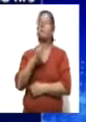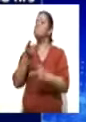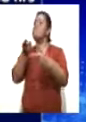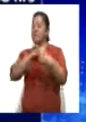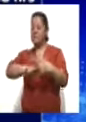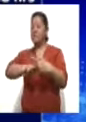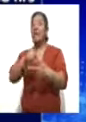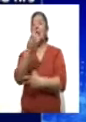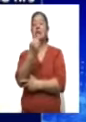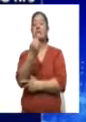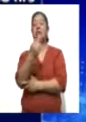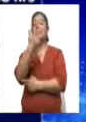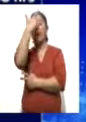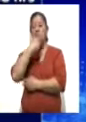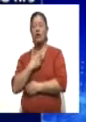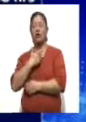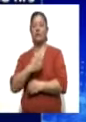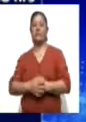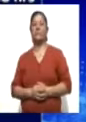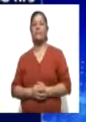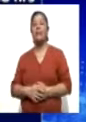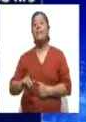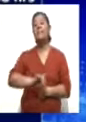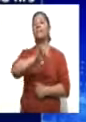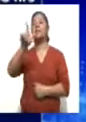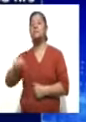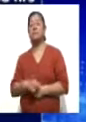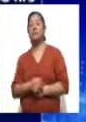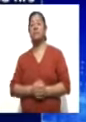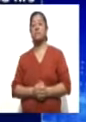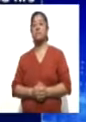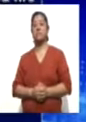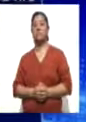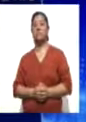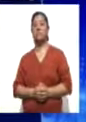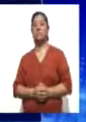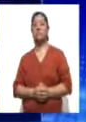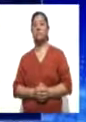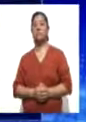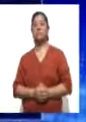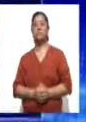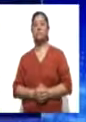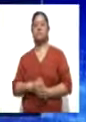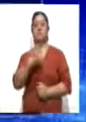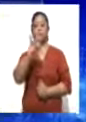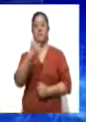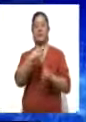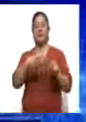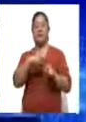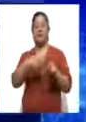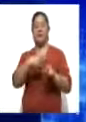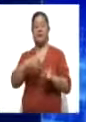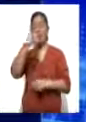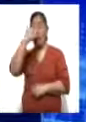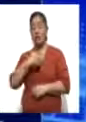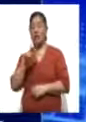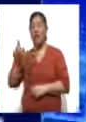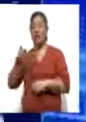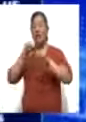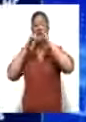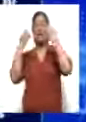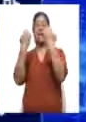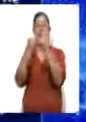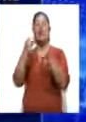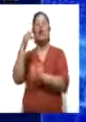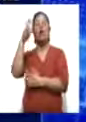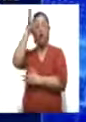a las 9 de la noche. Más tarde, a las 7:30 de la noche, en el Estadio Cuauhtémoc, el Puebla, la Franja, recibe